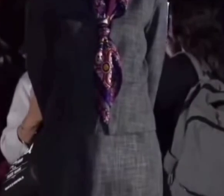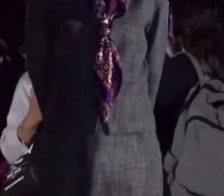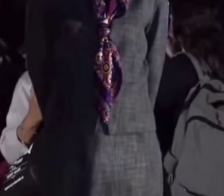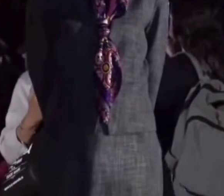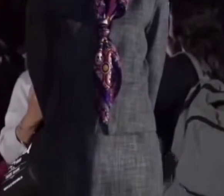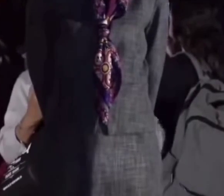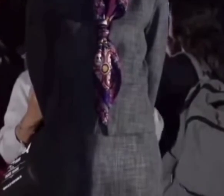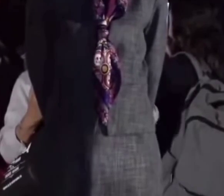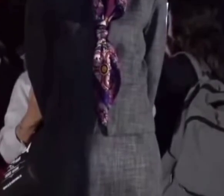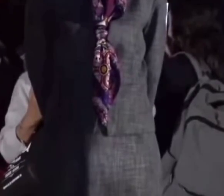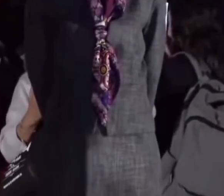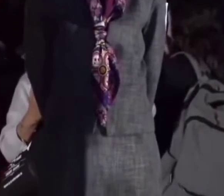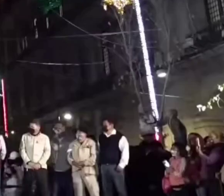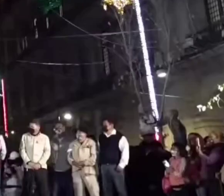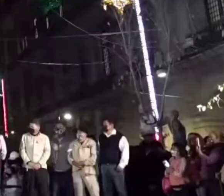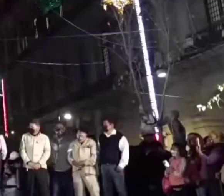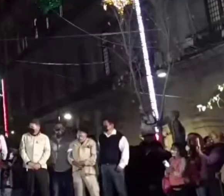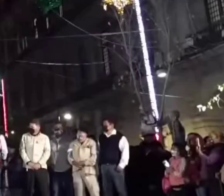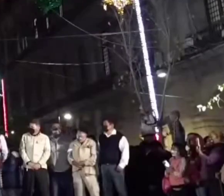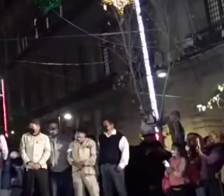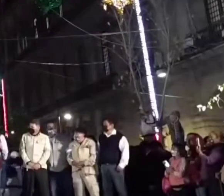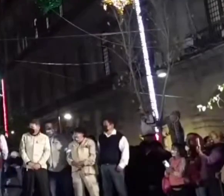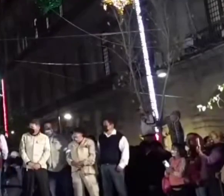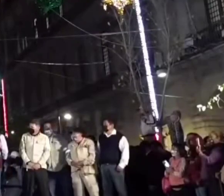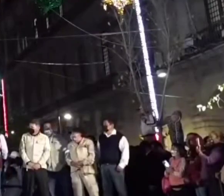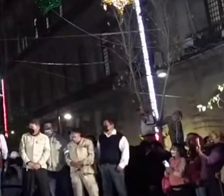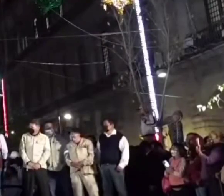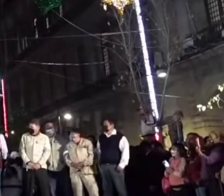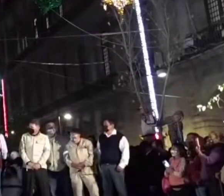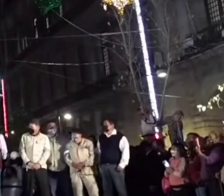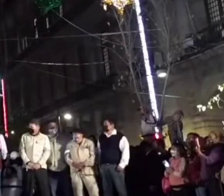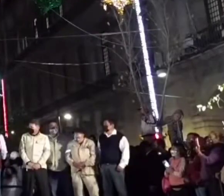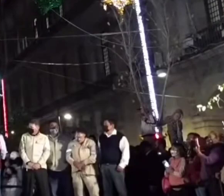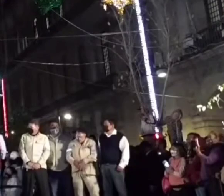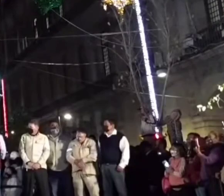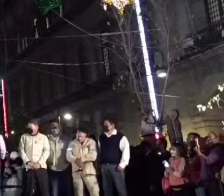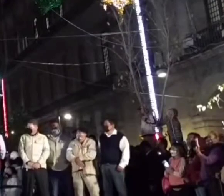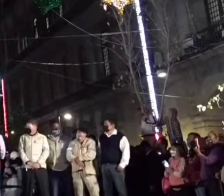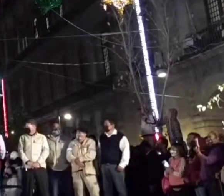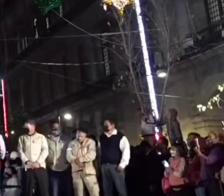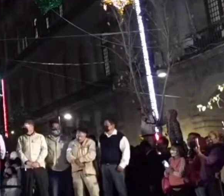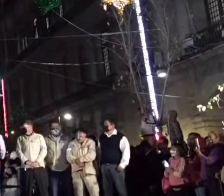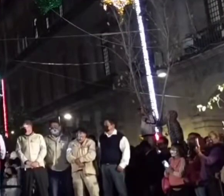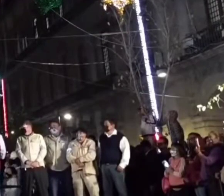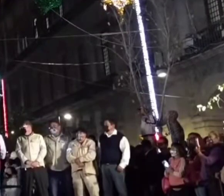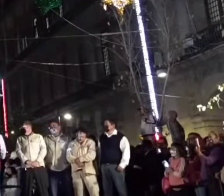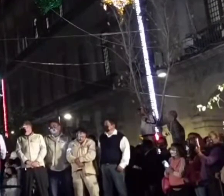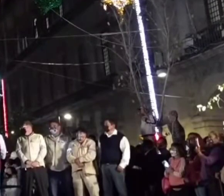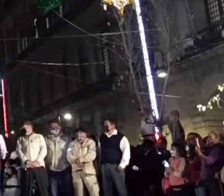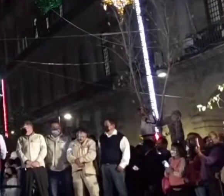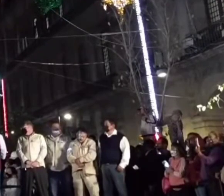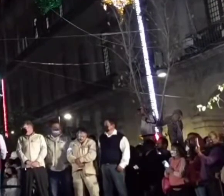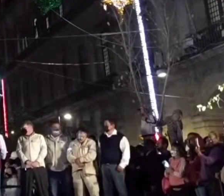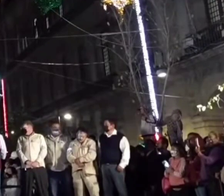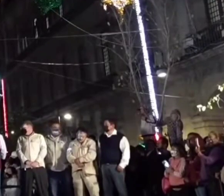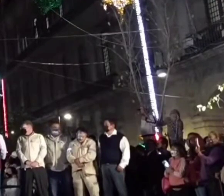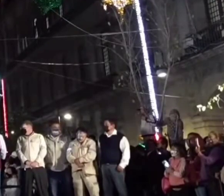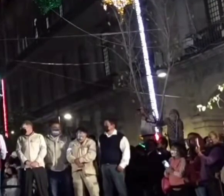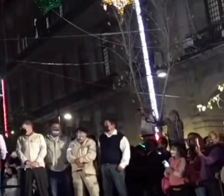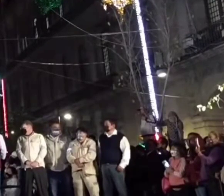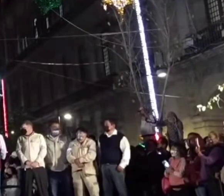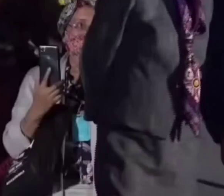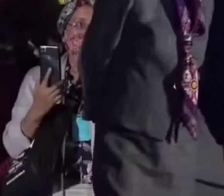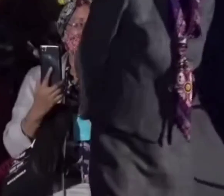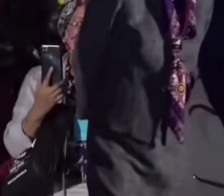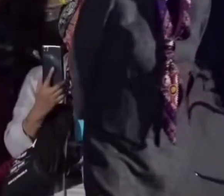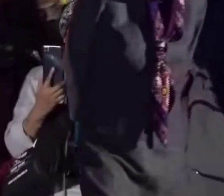de la historia. En estos 500 años de resistencia indígena, lo conmemoramos con